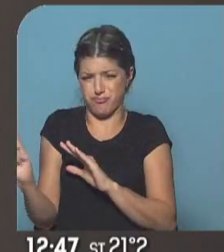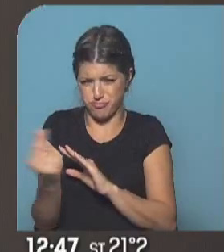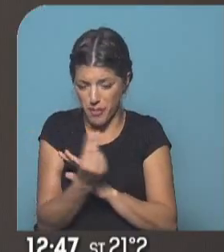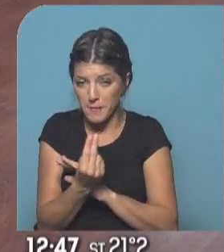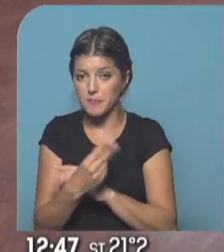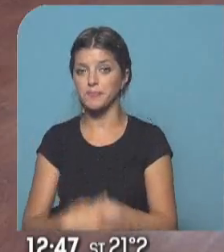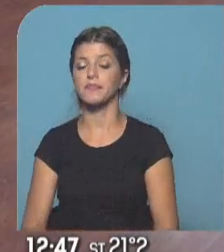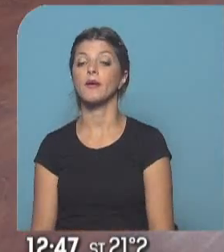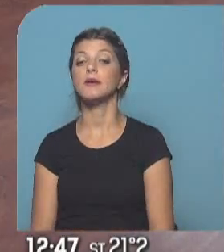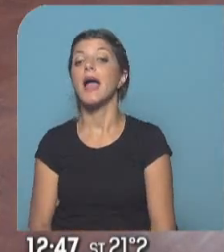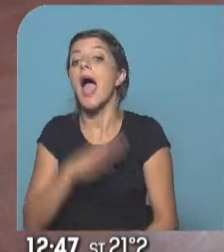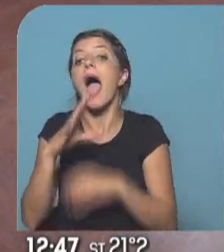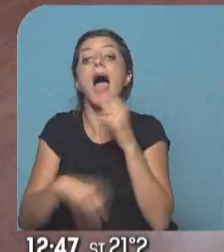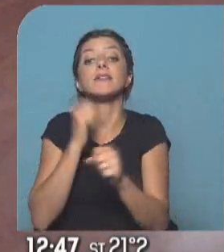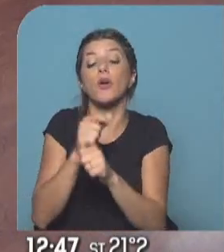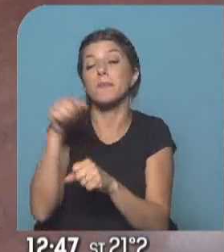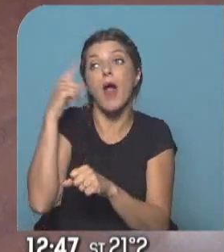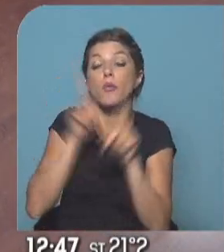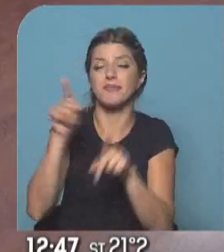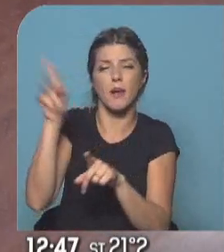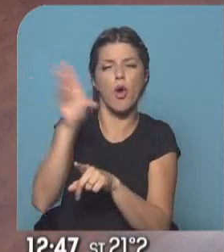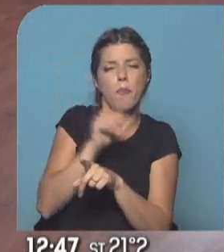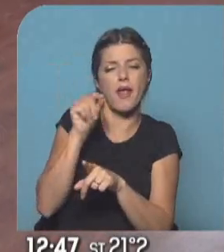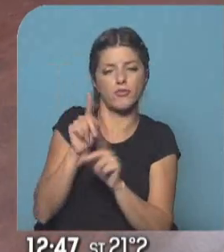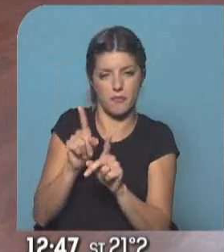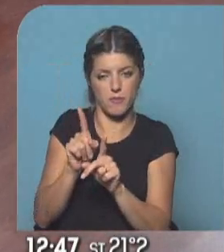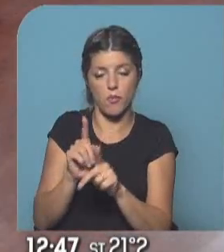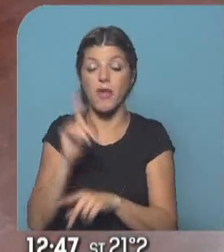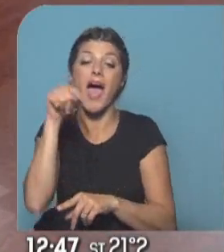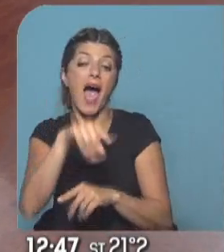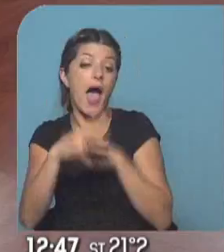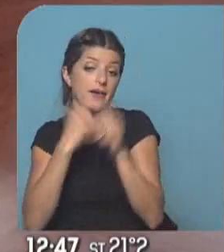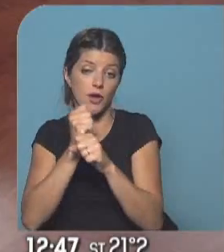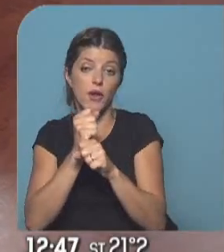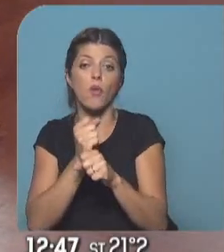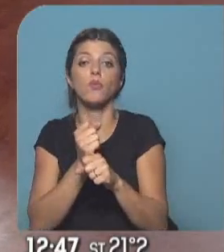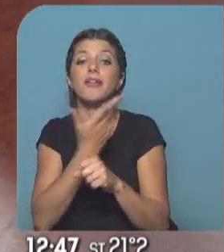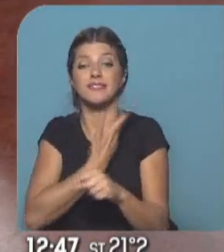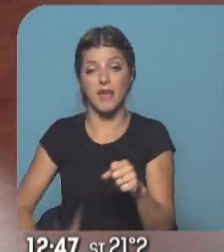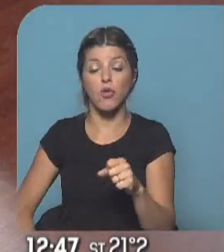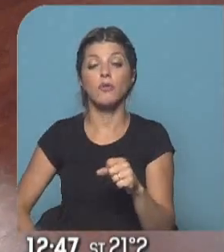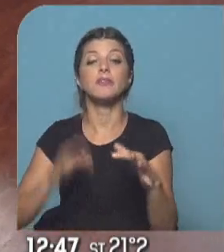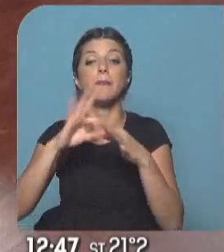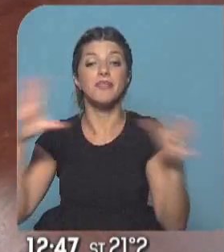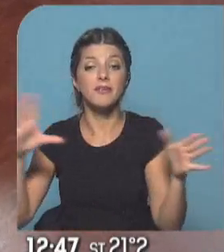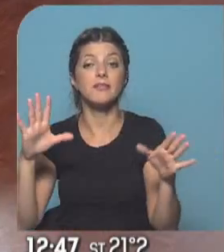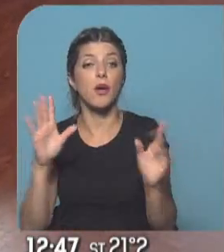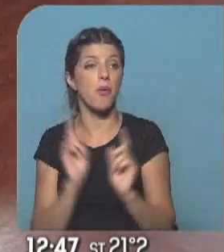Balcanes. Veremos. Por ahora lo que hay es un Estado catalán independiente en digital. En